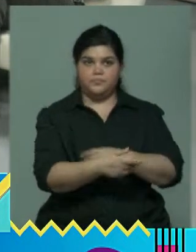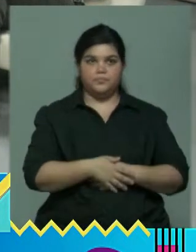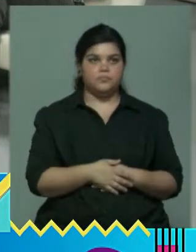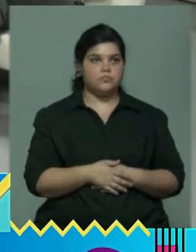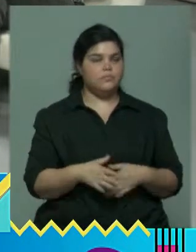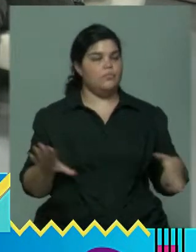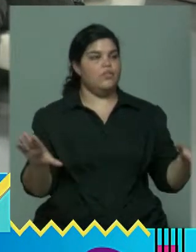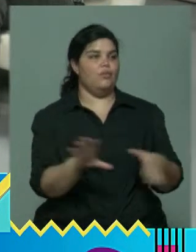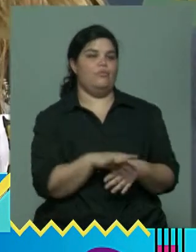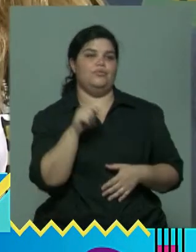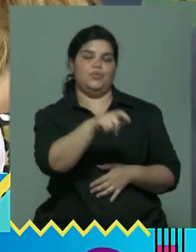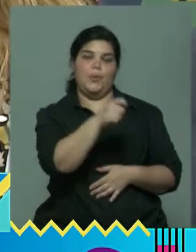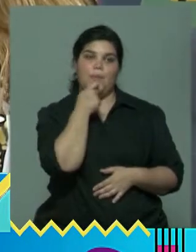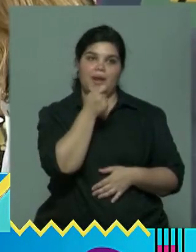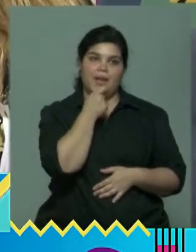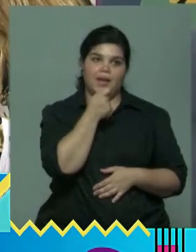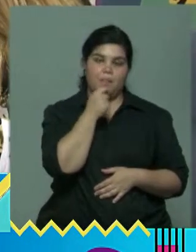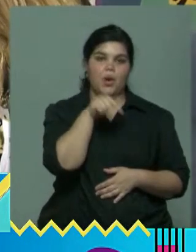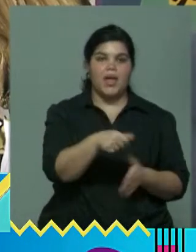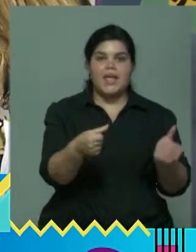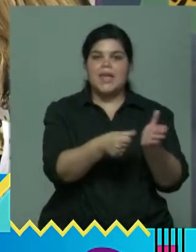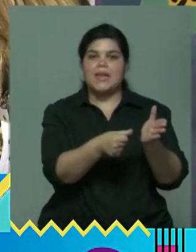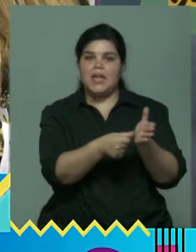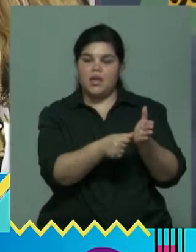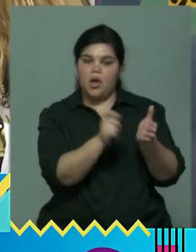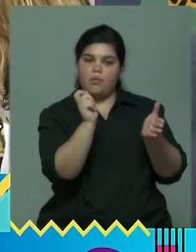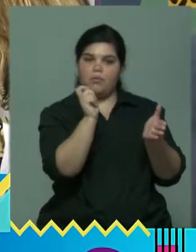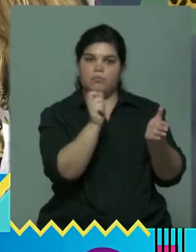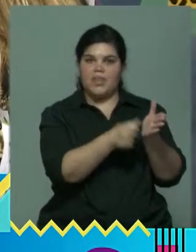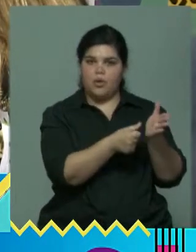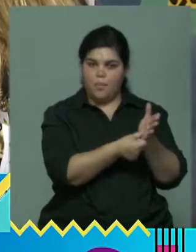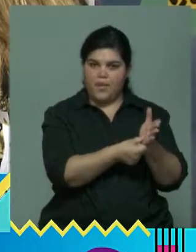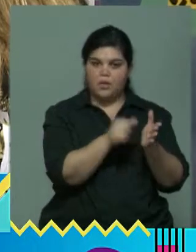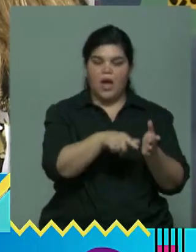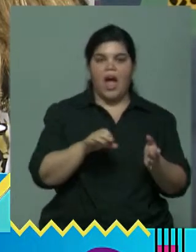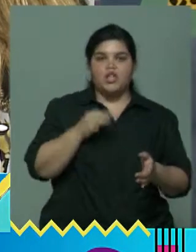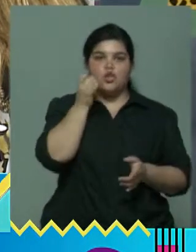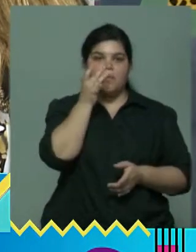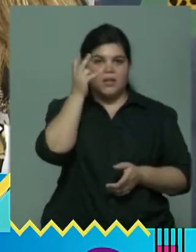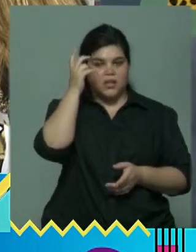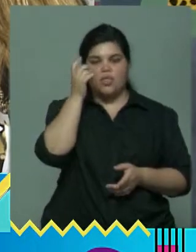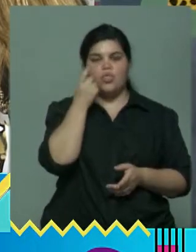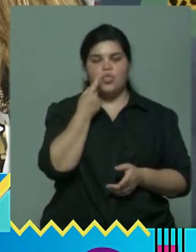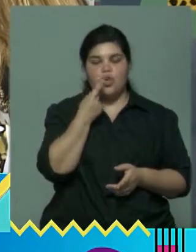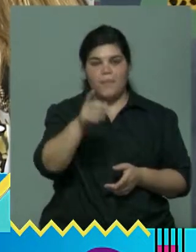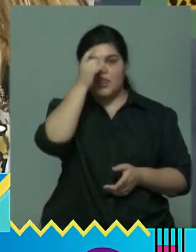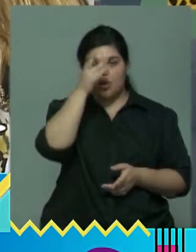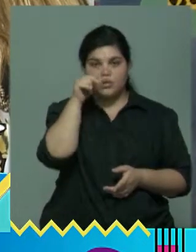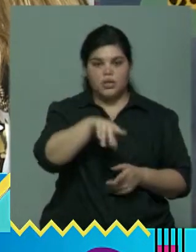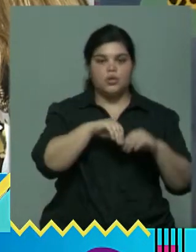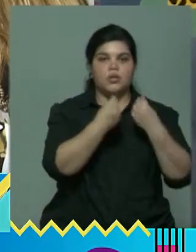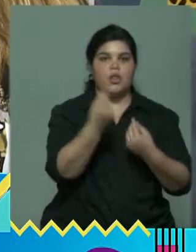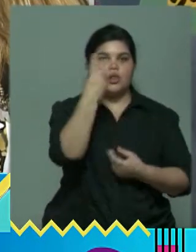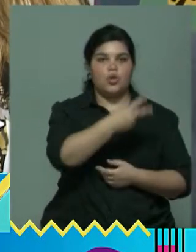habló de la rectificación registral de sexo, que se llama. Del 2012 al día de la fecha, 283